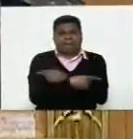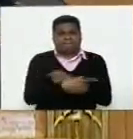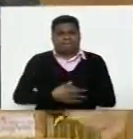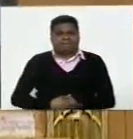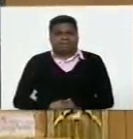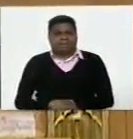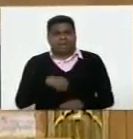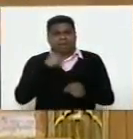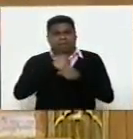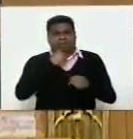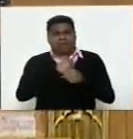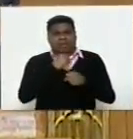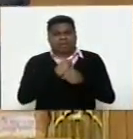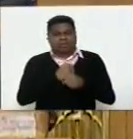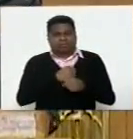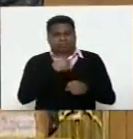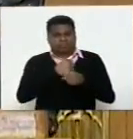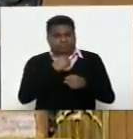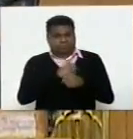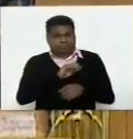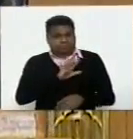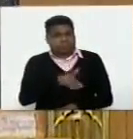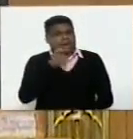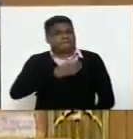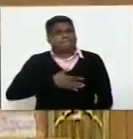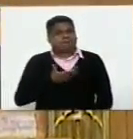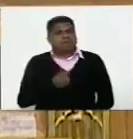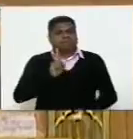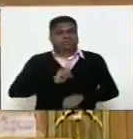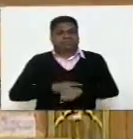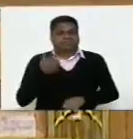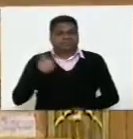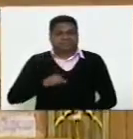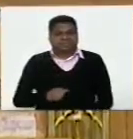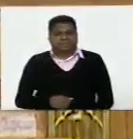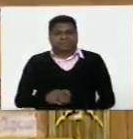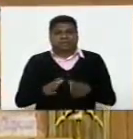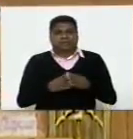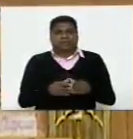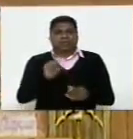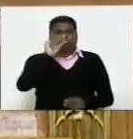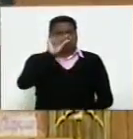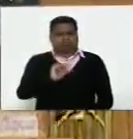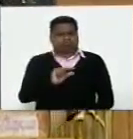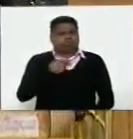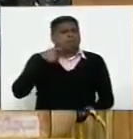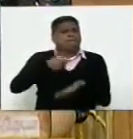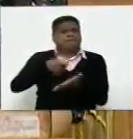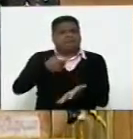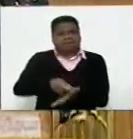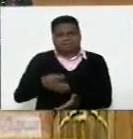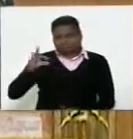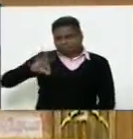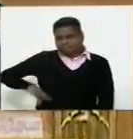los trabajadores y a las trabajadoras y puedan tenerlos con salarios de miseria.